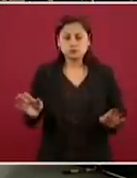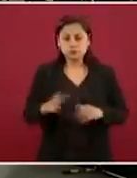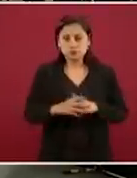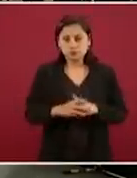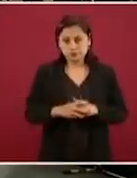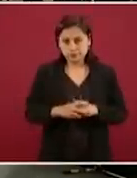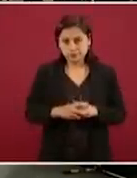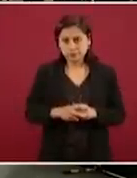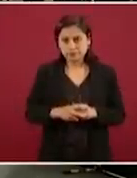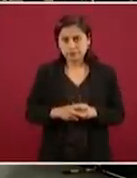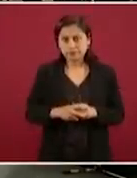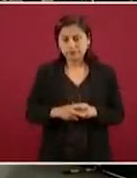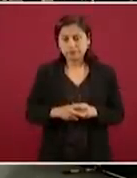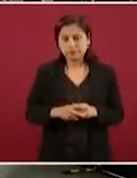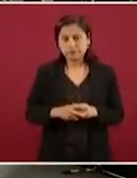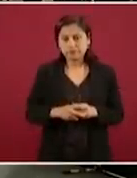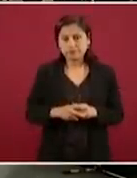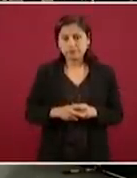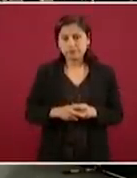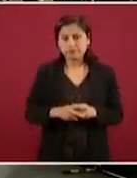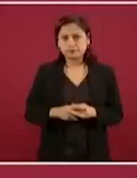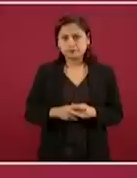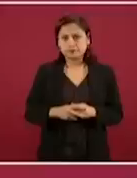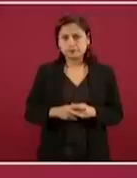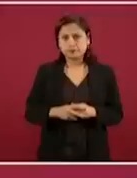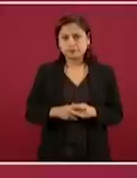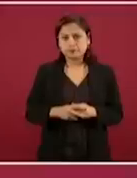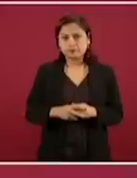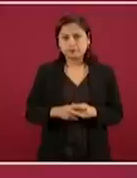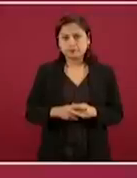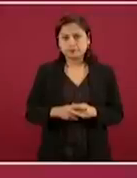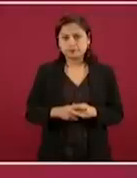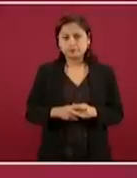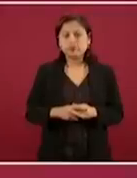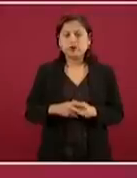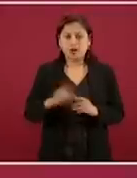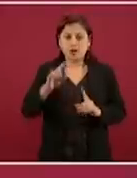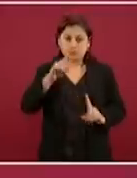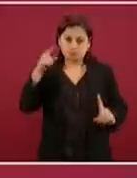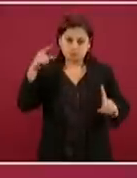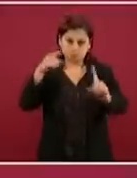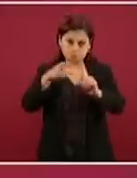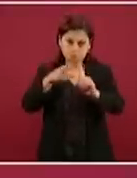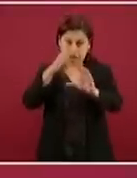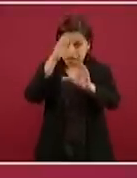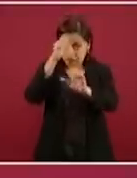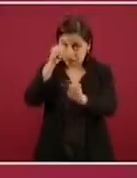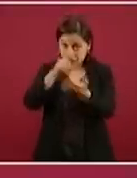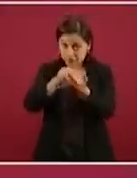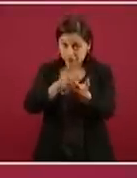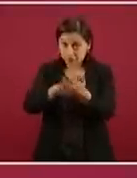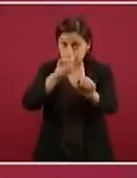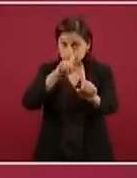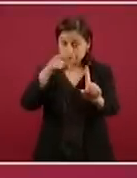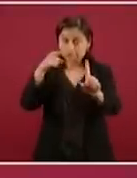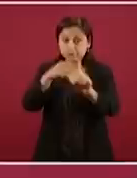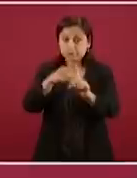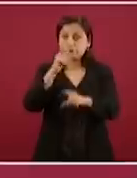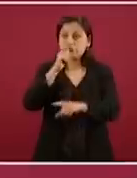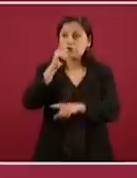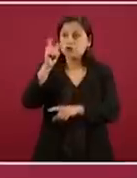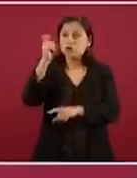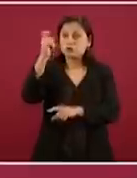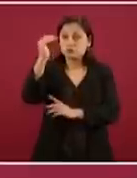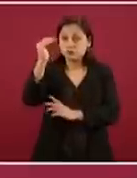con el propósito también de bajar la tarifa. Se logró eso y se está